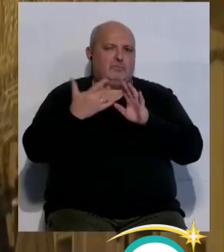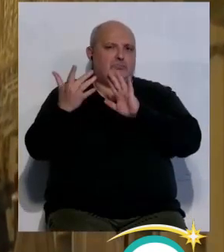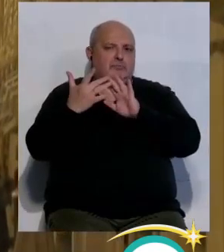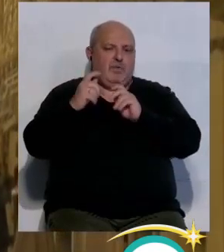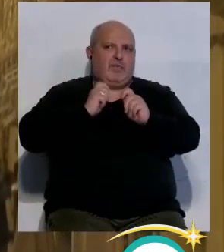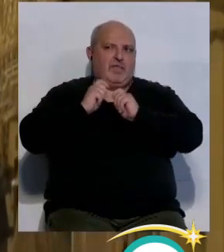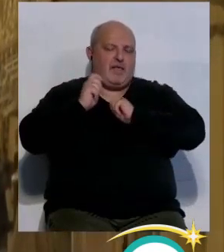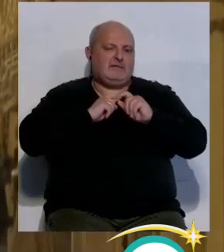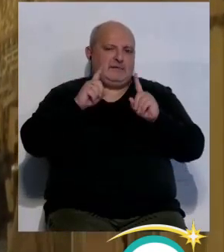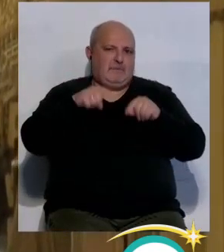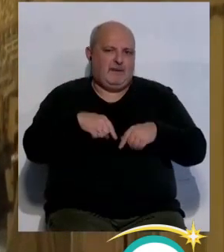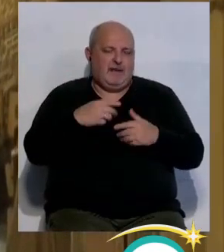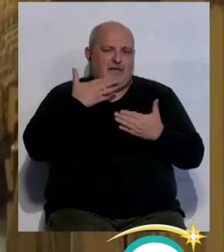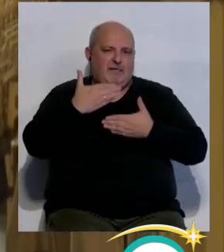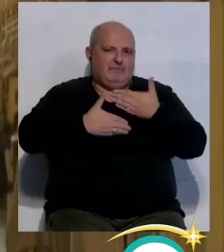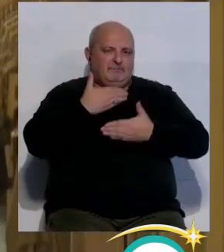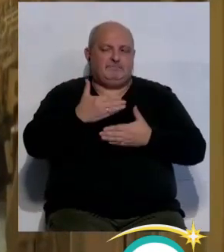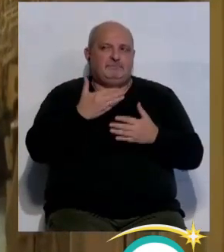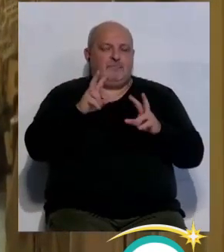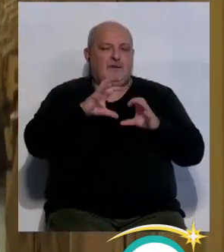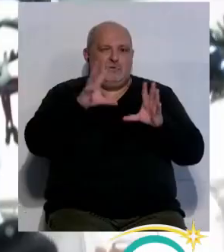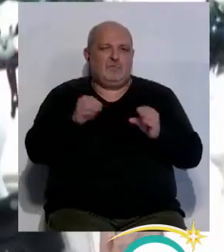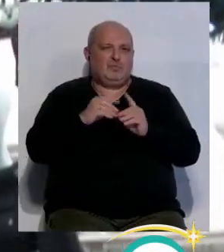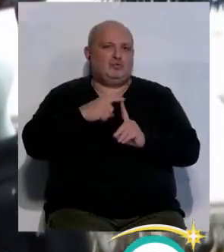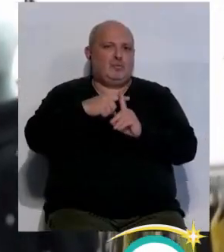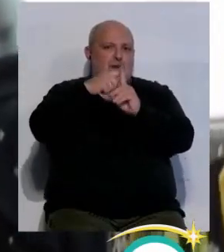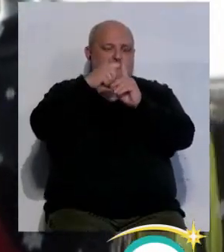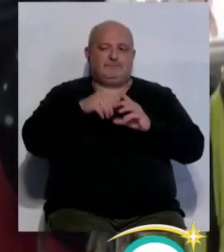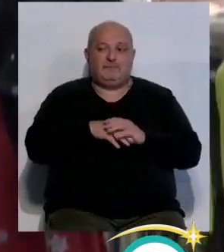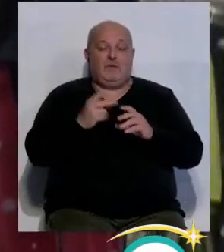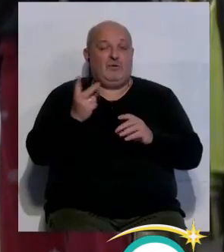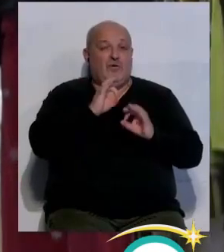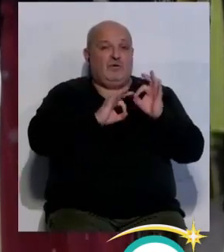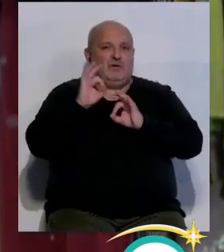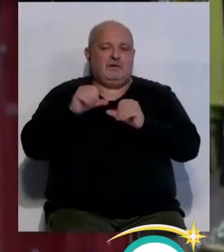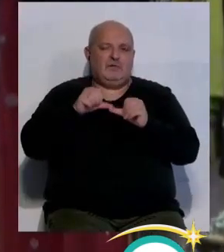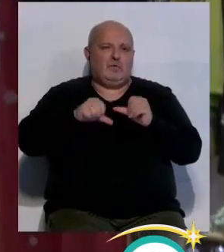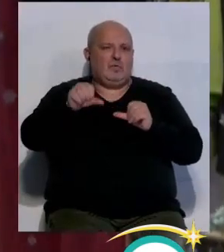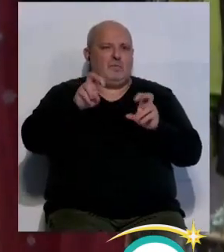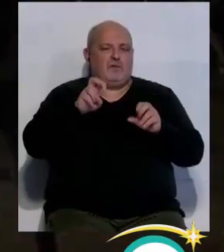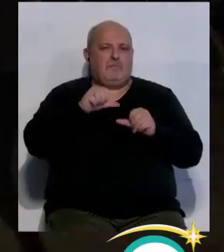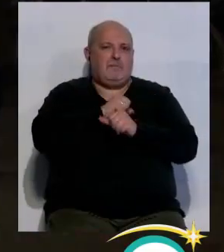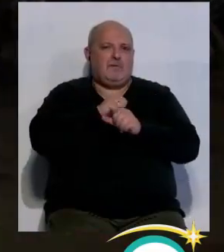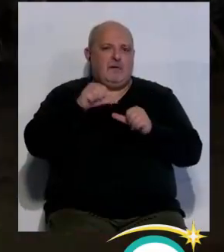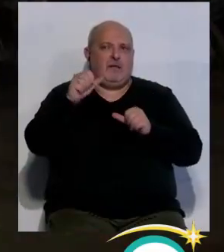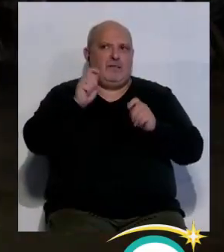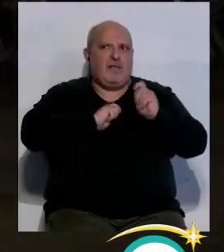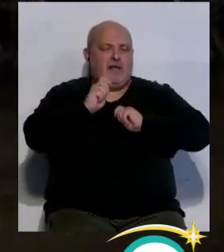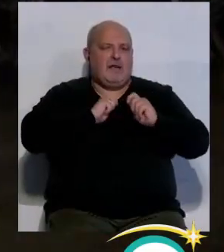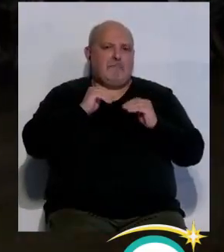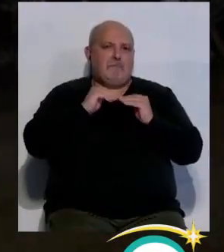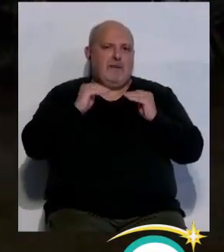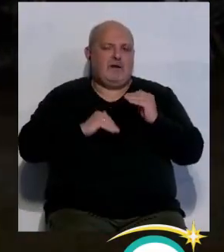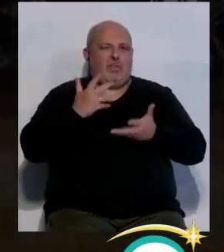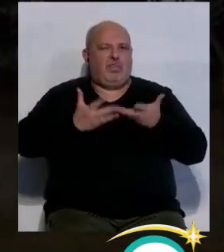ha hecho muchísimas cosas que también ha ido muy bien. O sea, todo suma. Ambas organizaciones miran ya al nuevo año, que esperan venga con menos